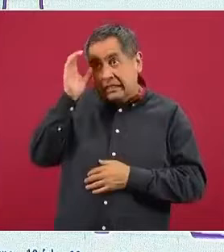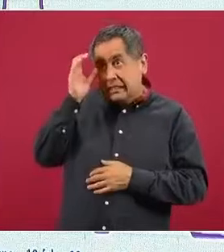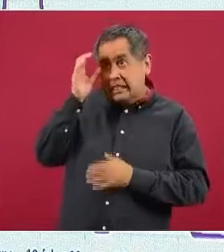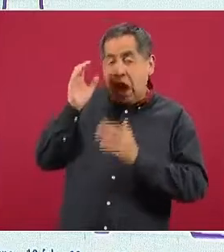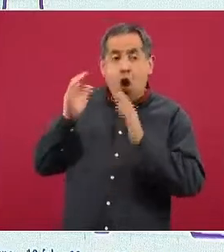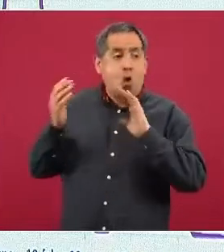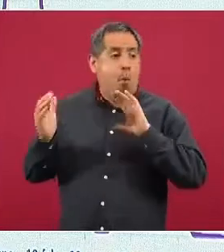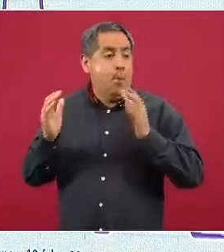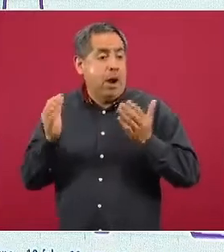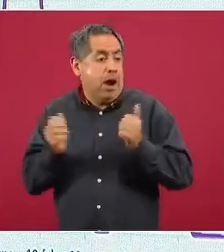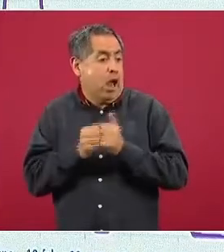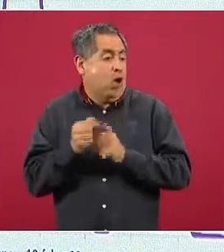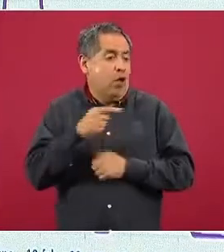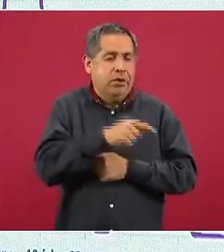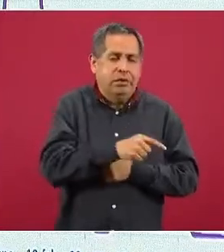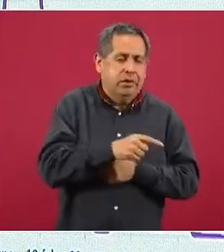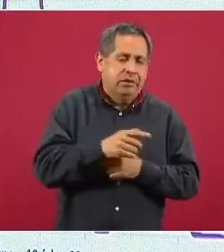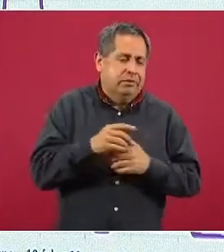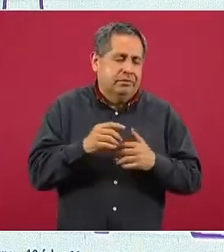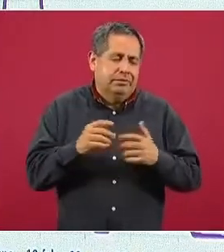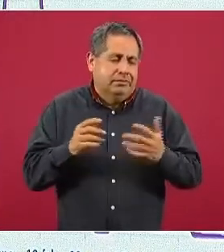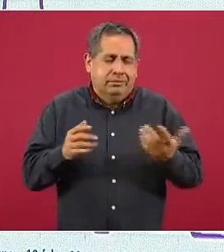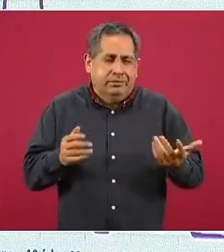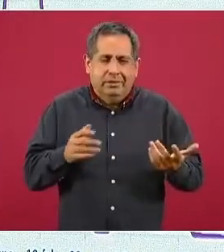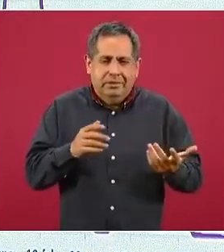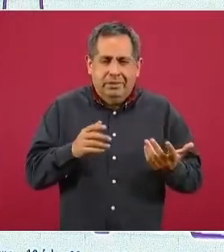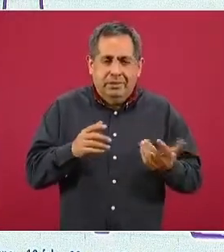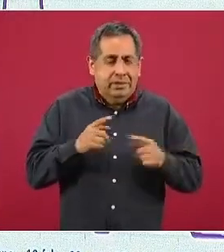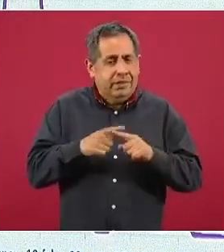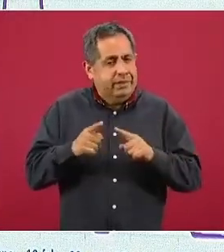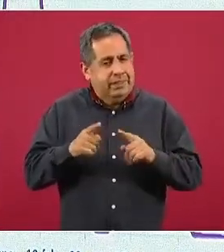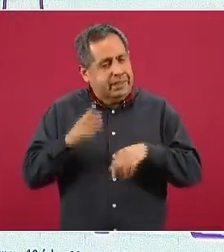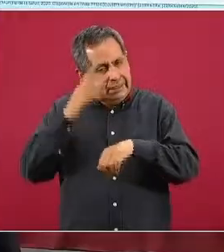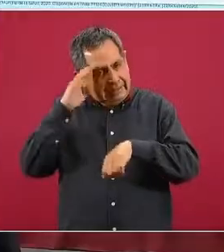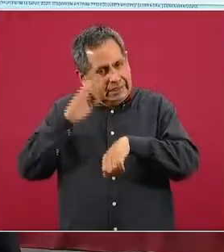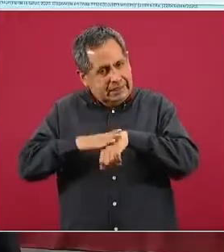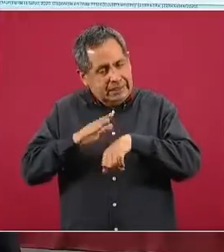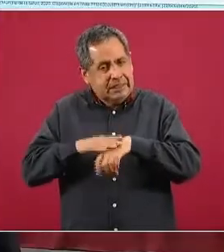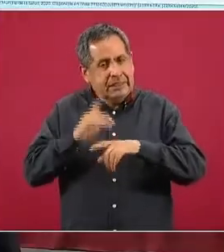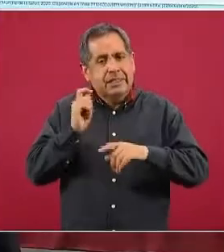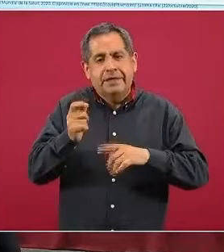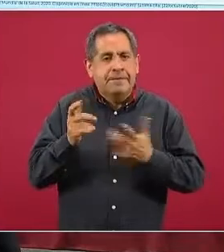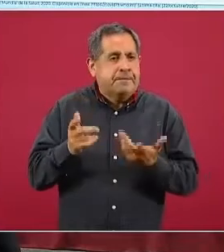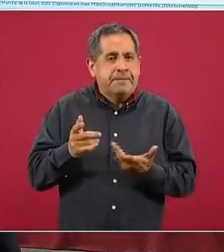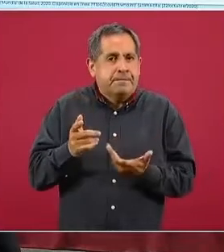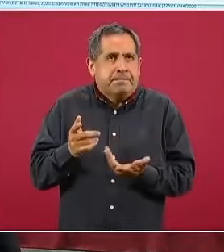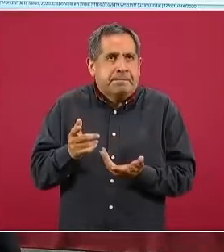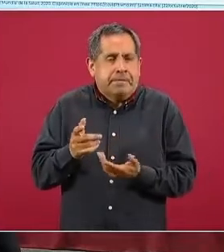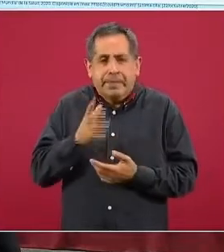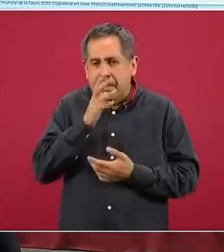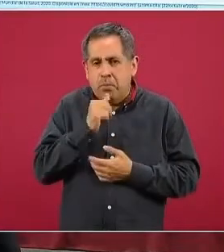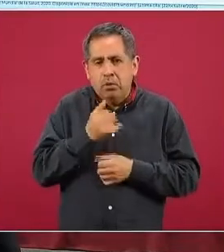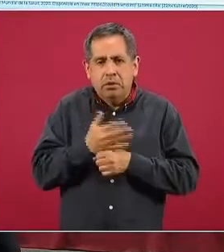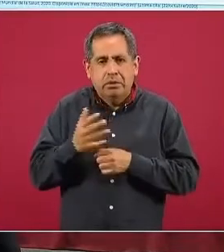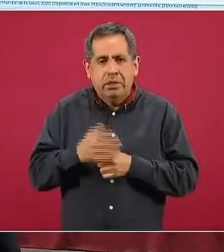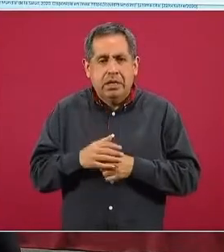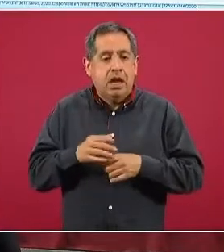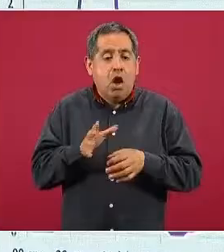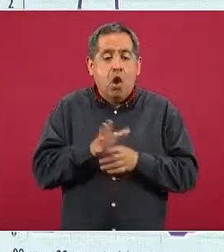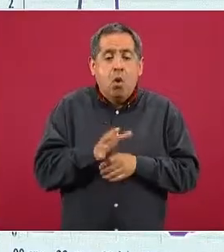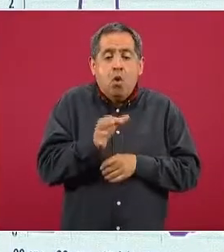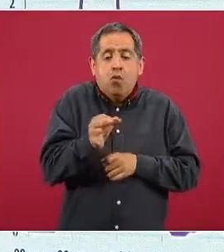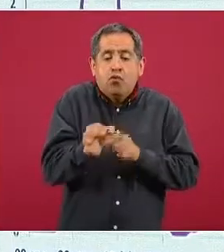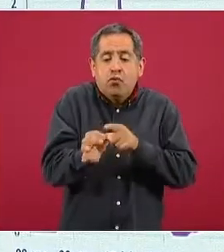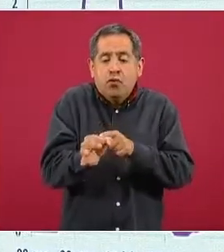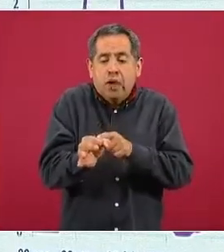conjunto con respecto a lo que ha ocurrido en otras partes del mundo, debe tener presente que en realidad la comparación es Hubei